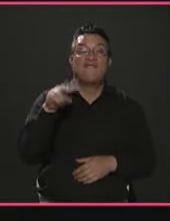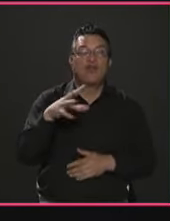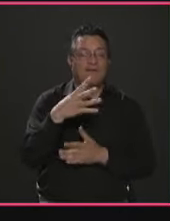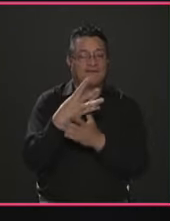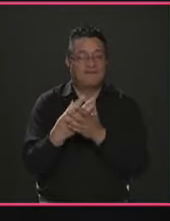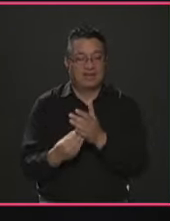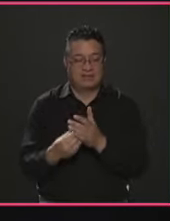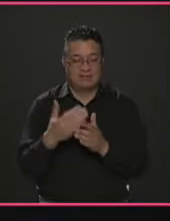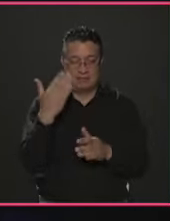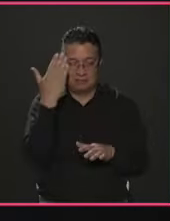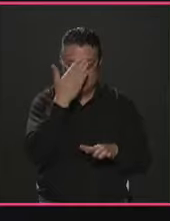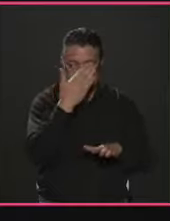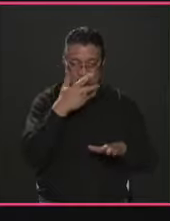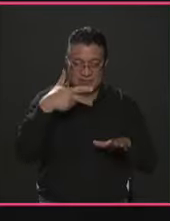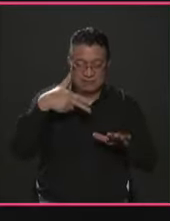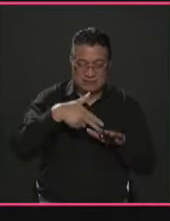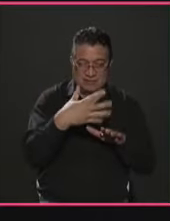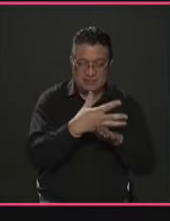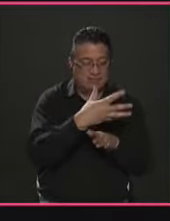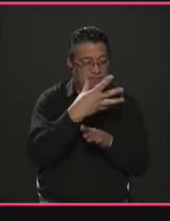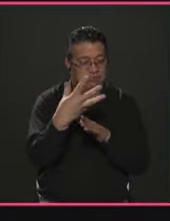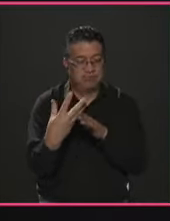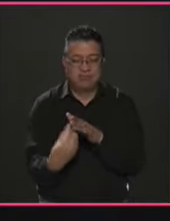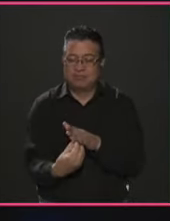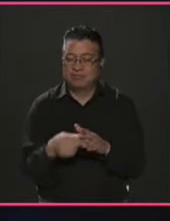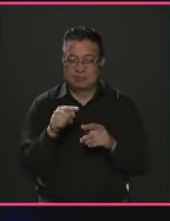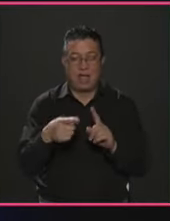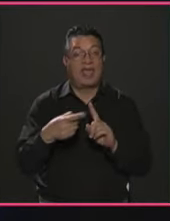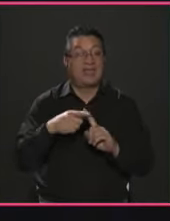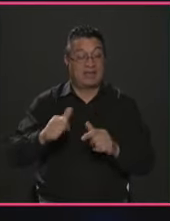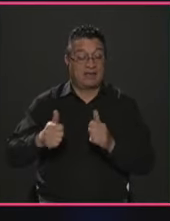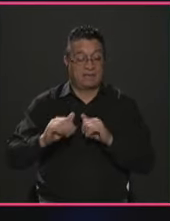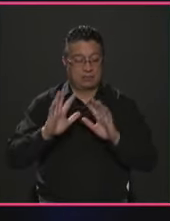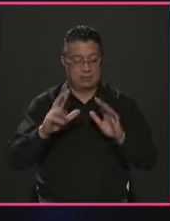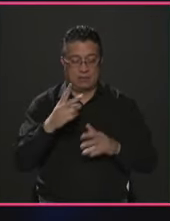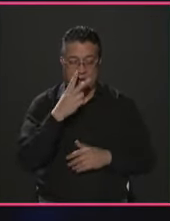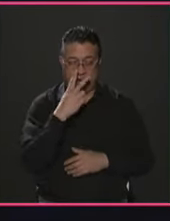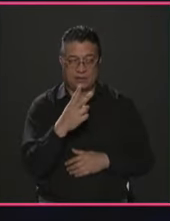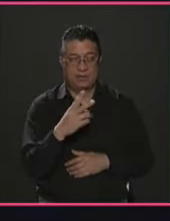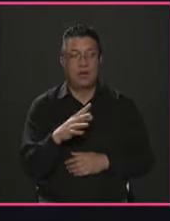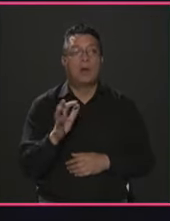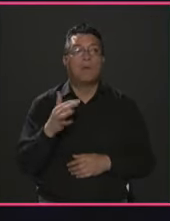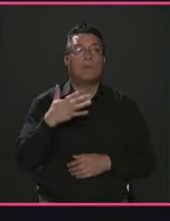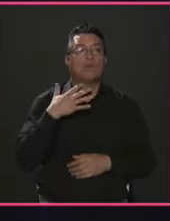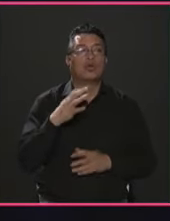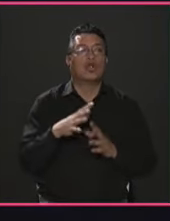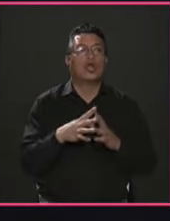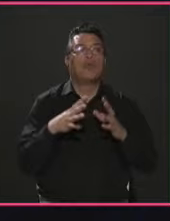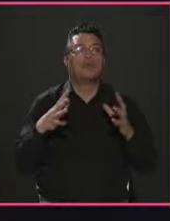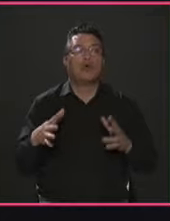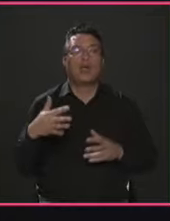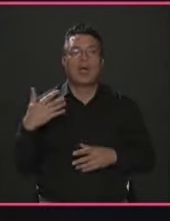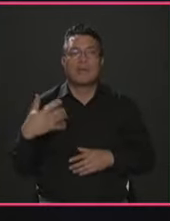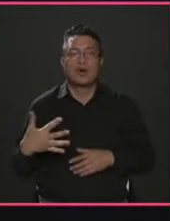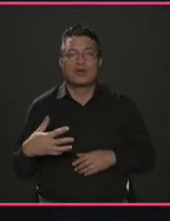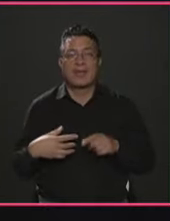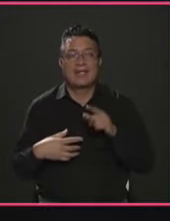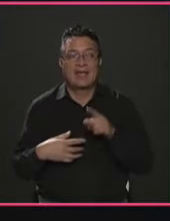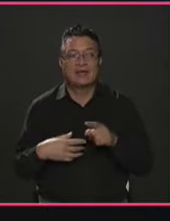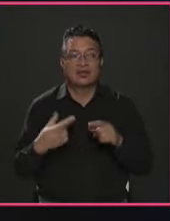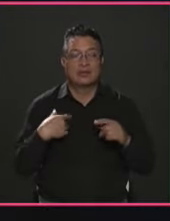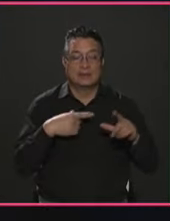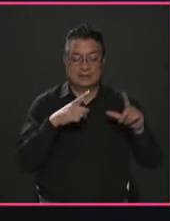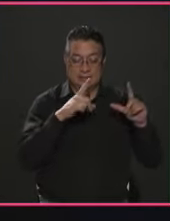toma tiempo y que tiene desafíos que ya vamos a ver Por qué es tan importante esto porque una manera de